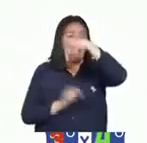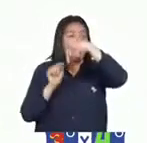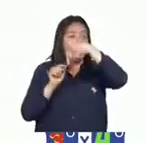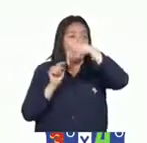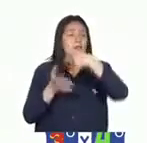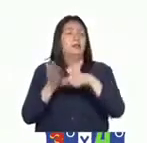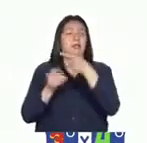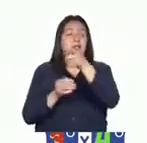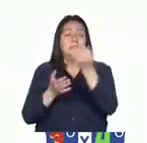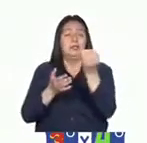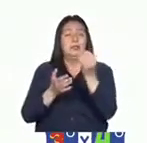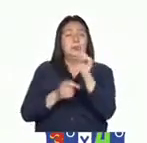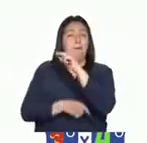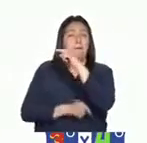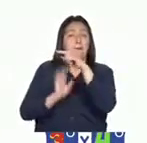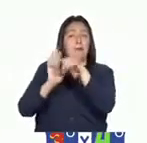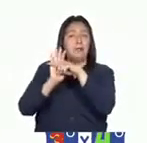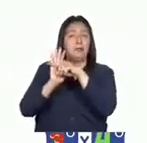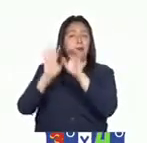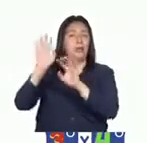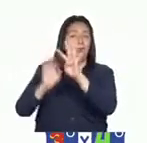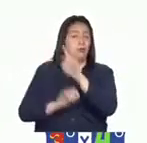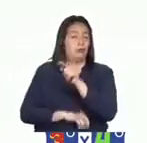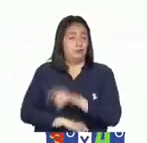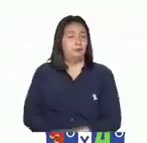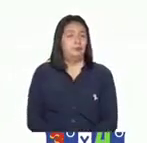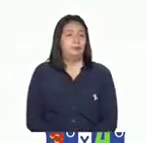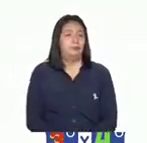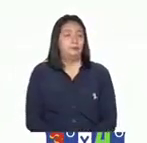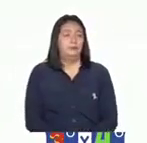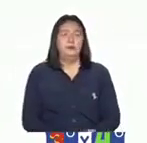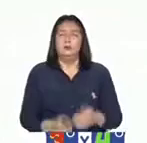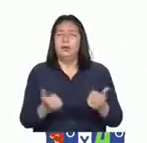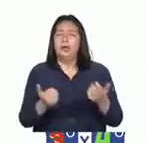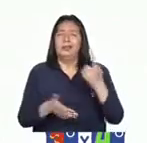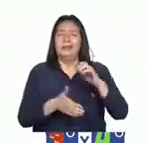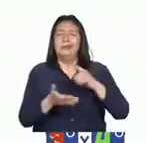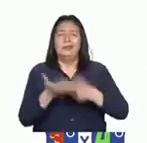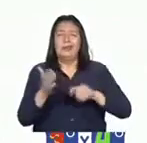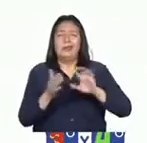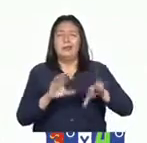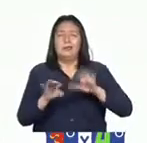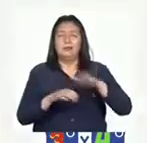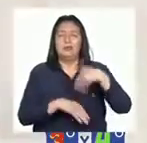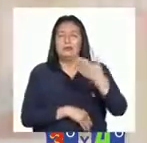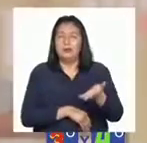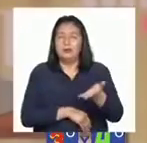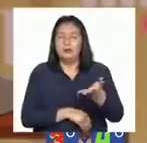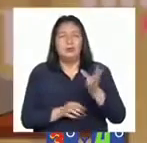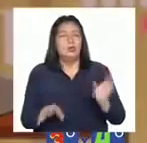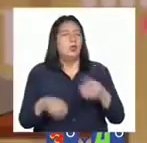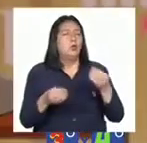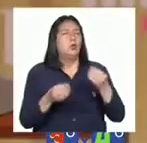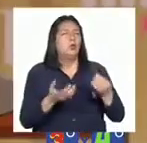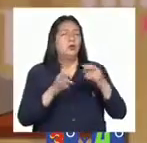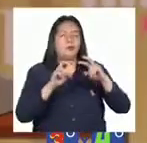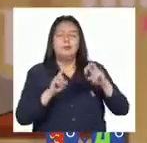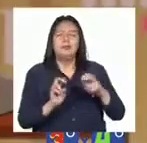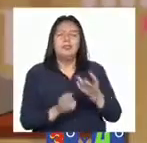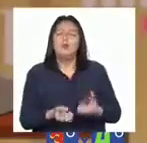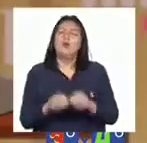ella escribimos menos 14. ¿Cuál es el siguiente paso? ¿Cómo seguiremos